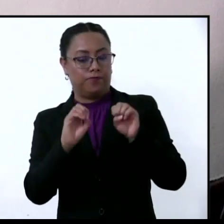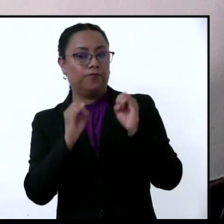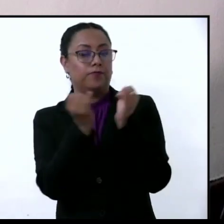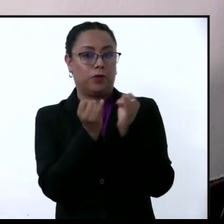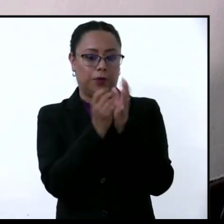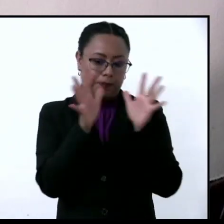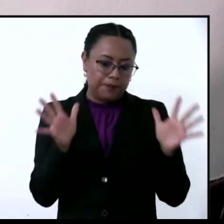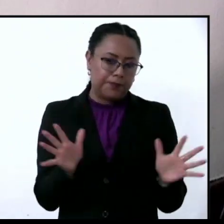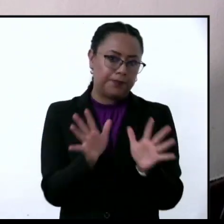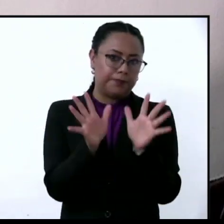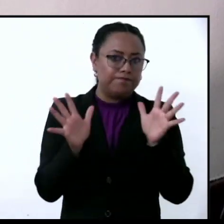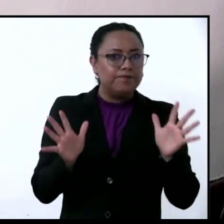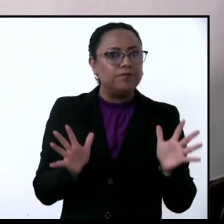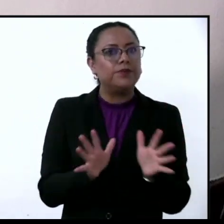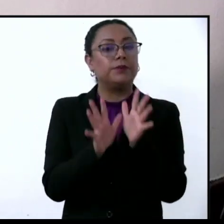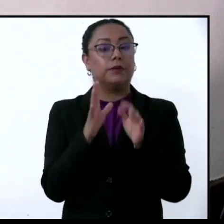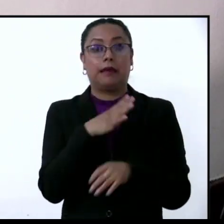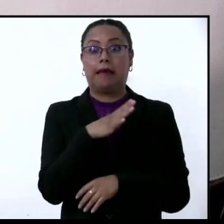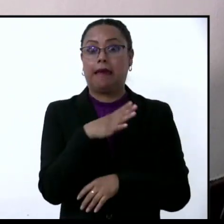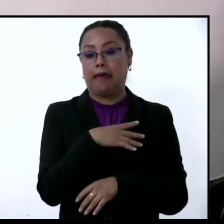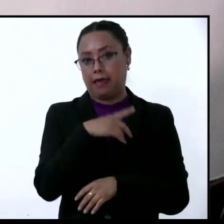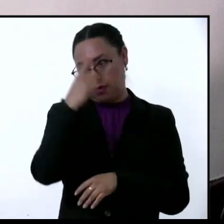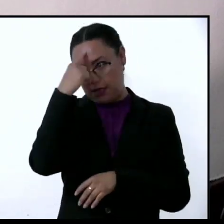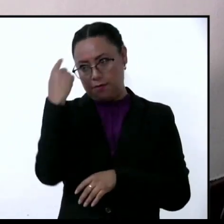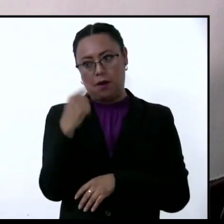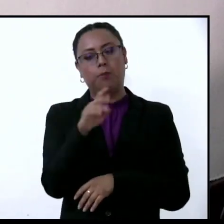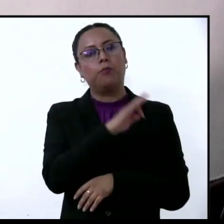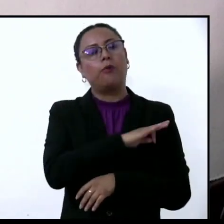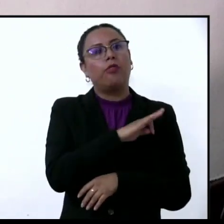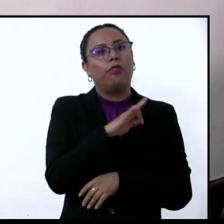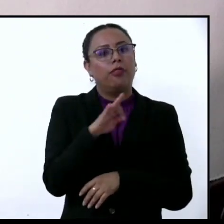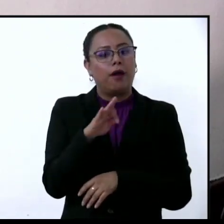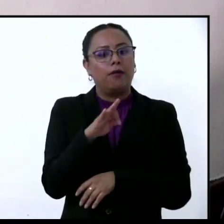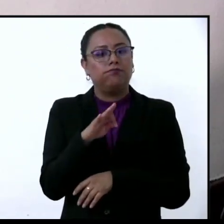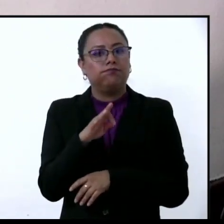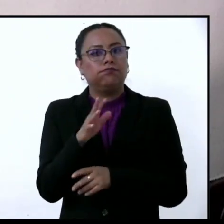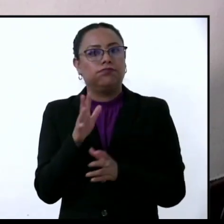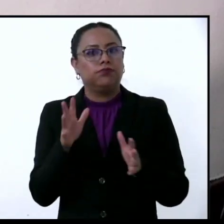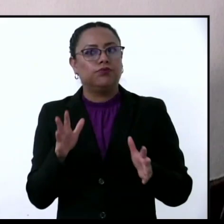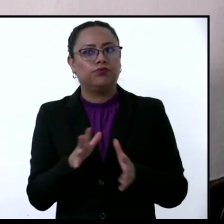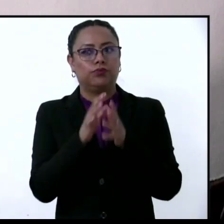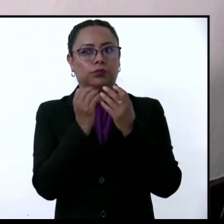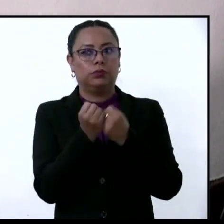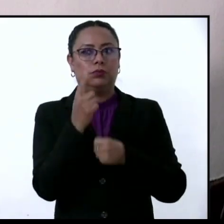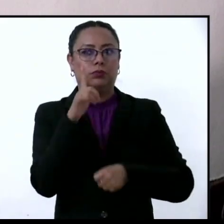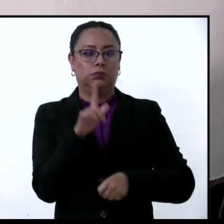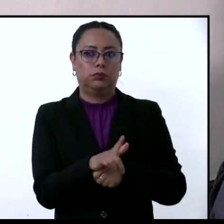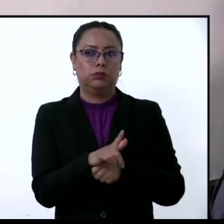el impulso que le ha dado al fomento social,